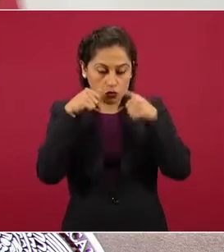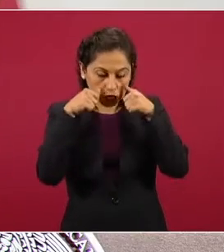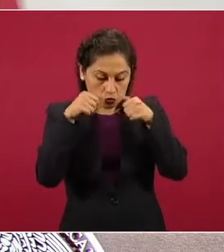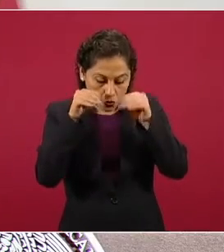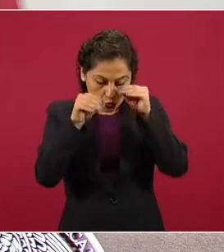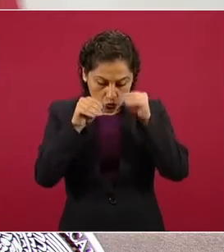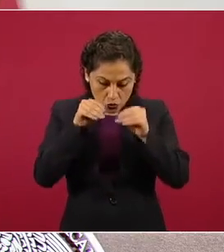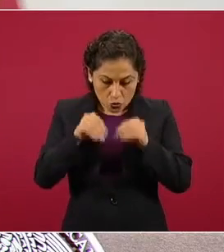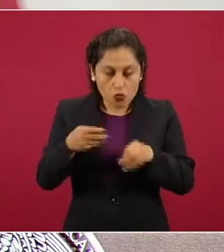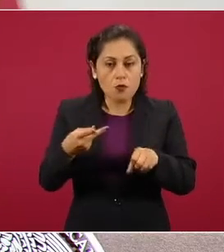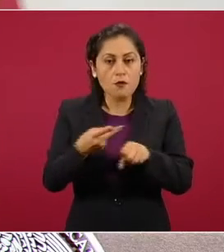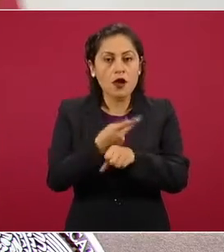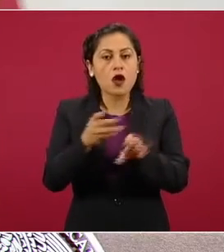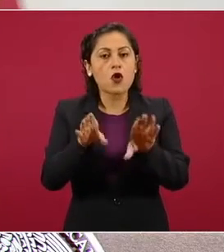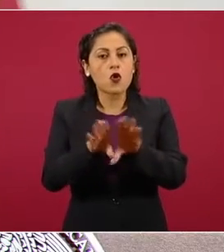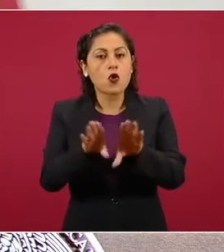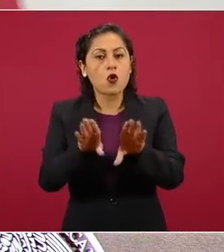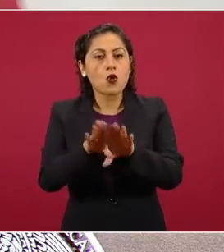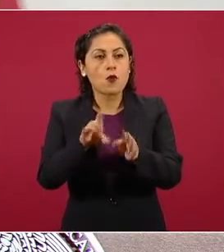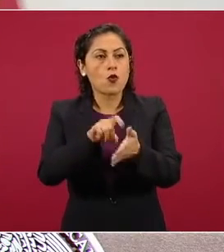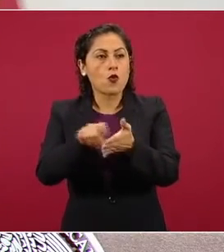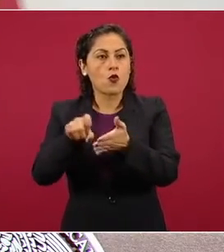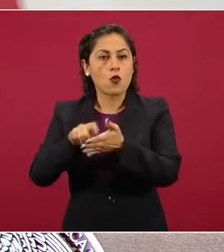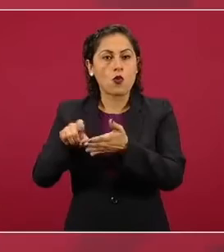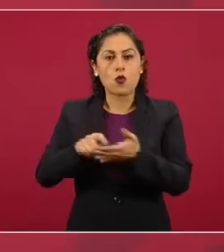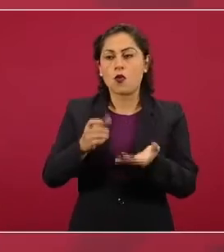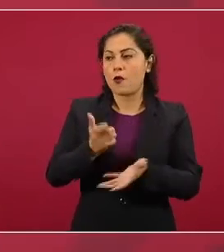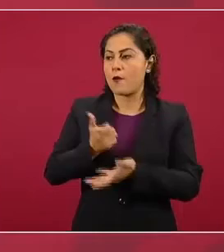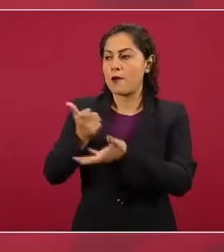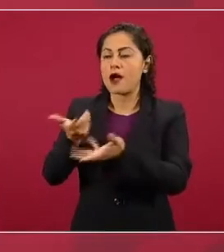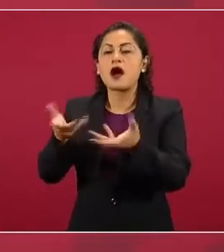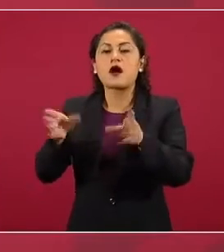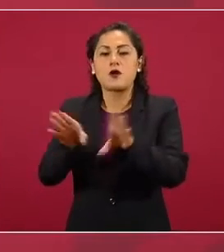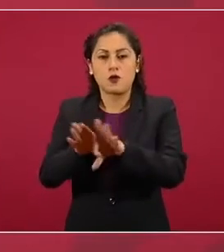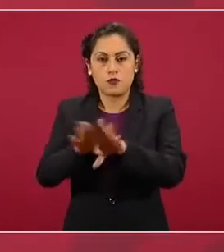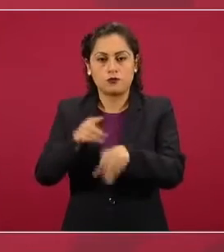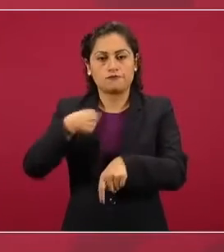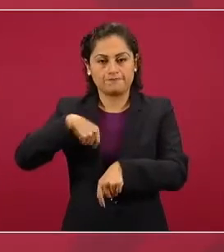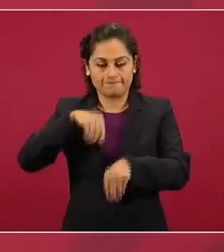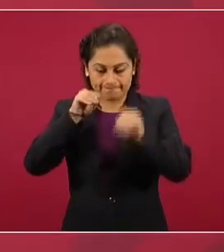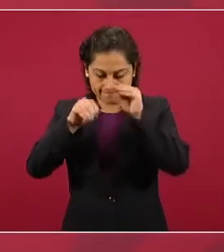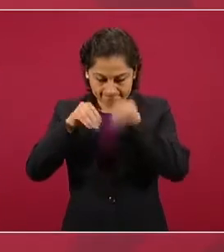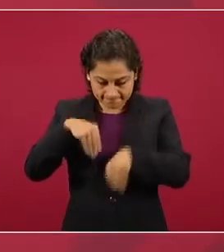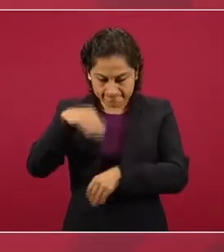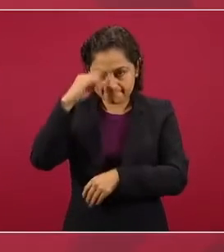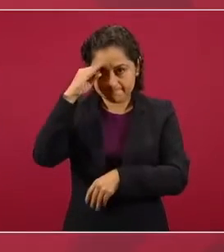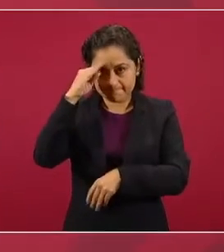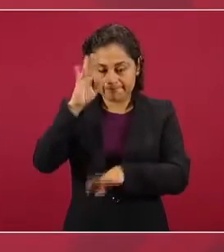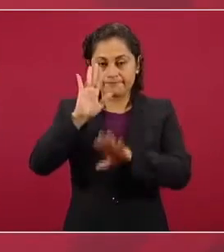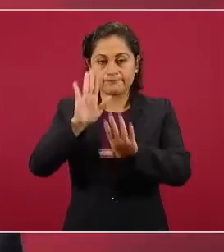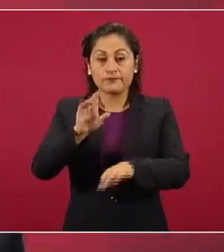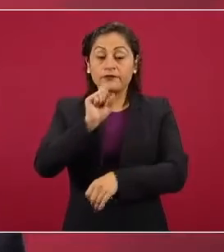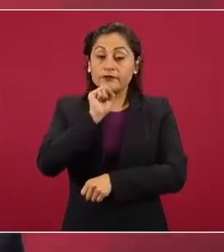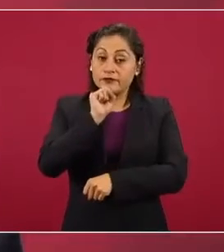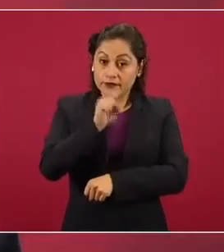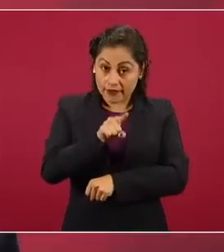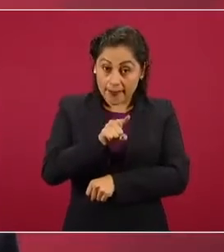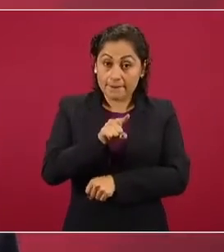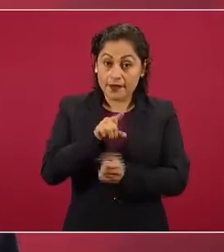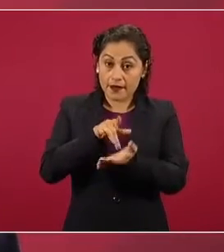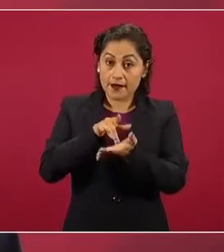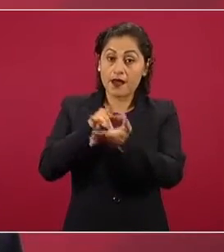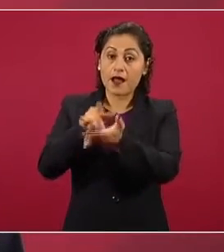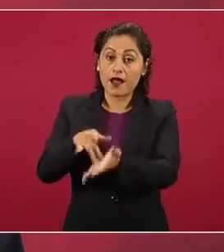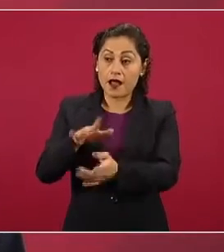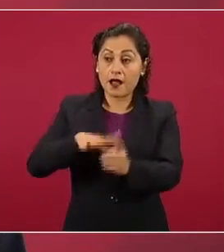la adquisición de electrodomésticos y luego apoyos también a productores,